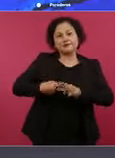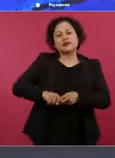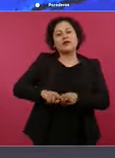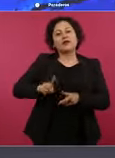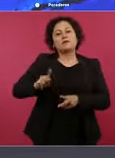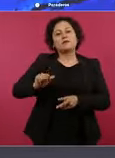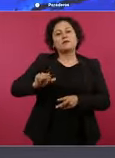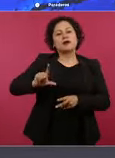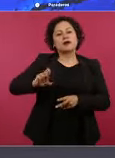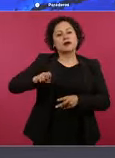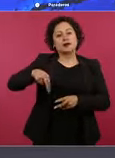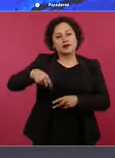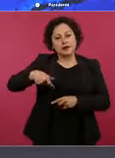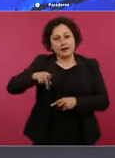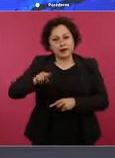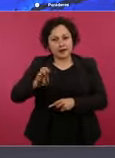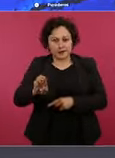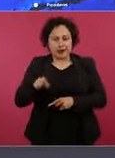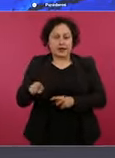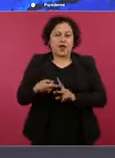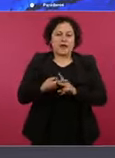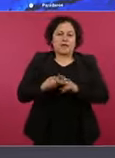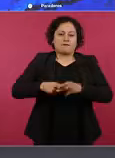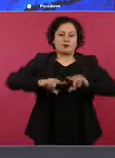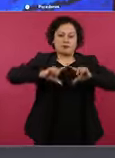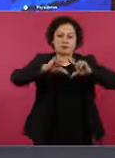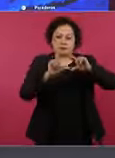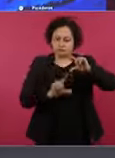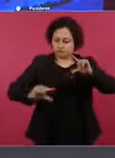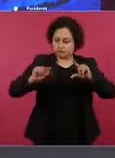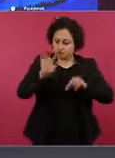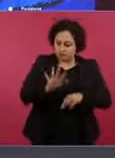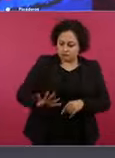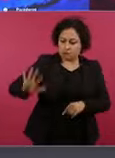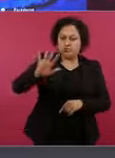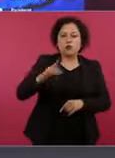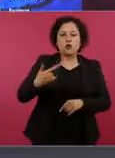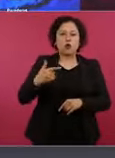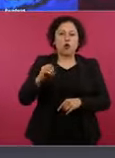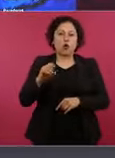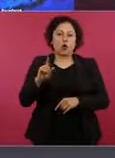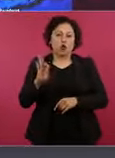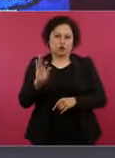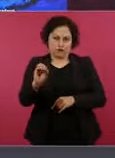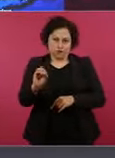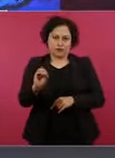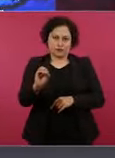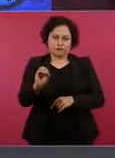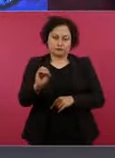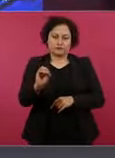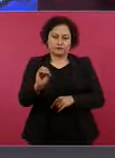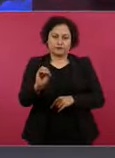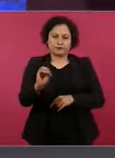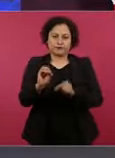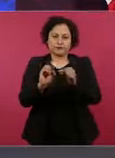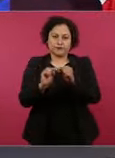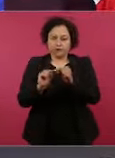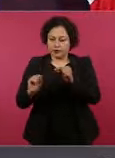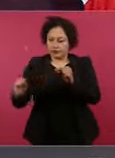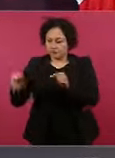por el Golfo ya se terminó y ya llegó acá.